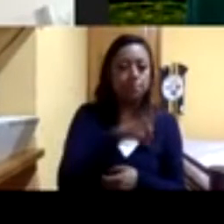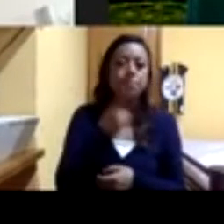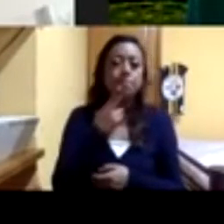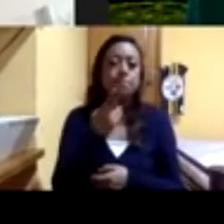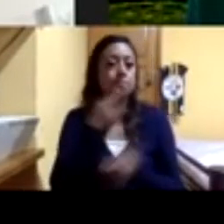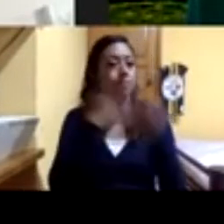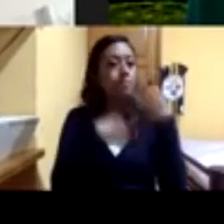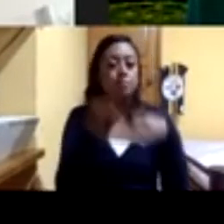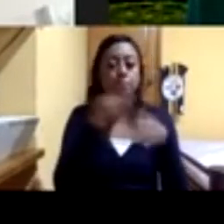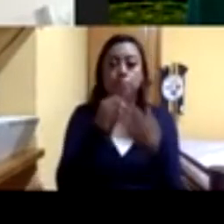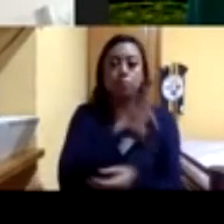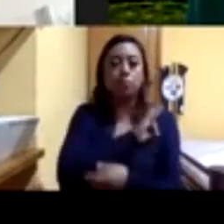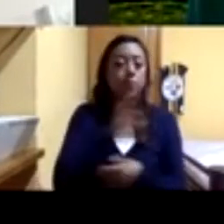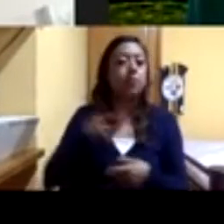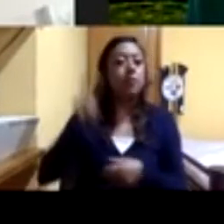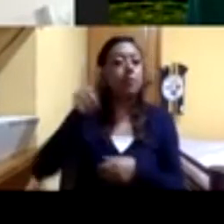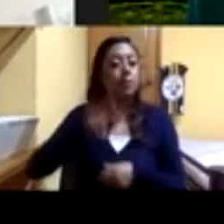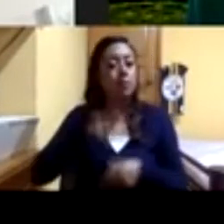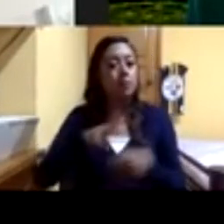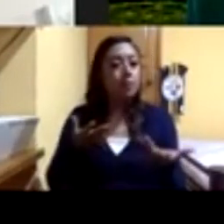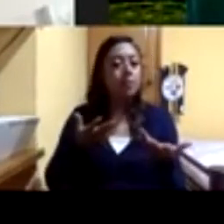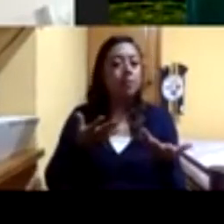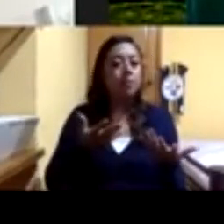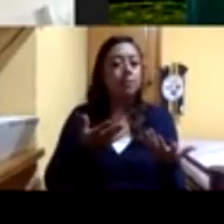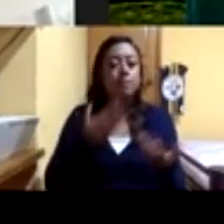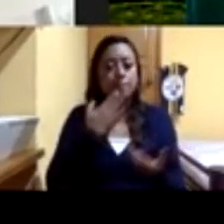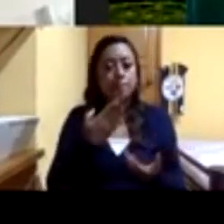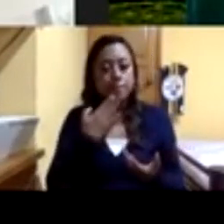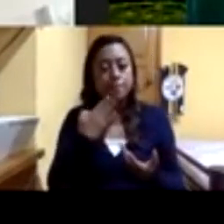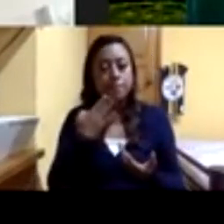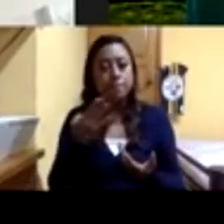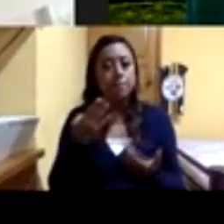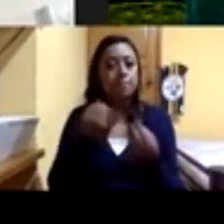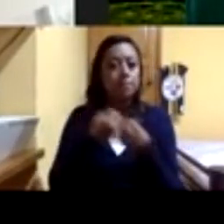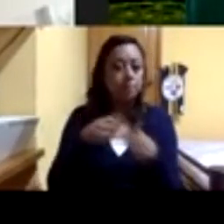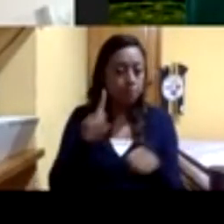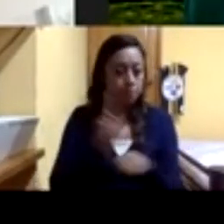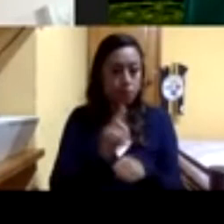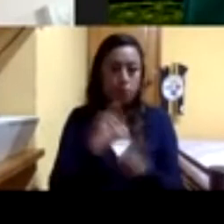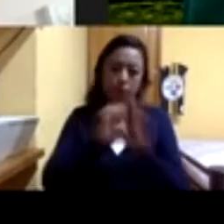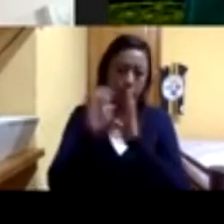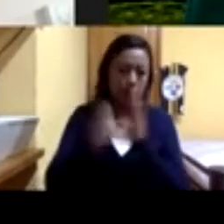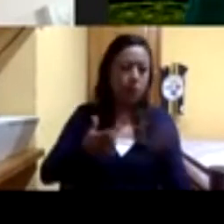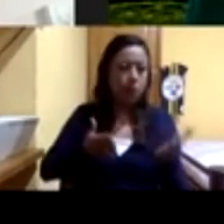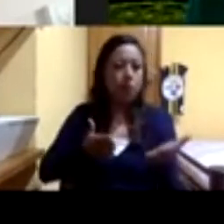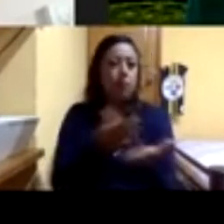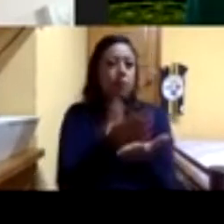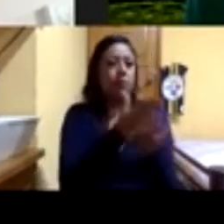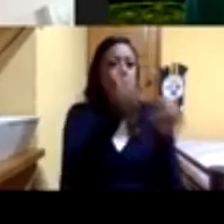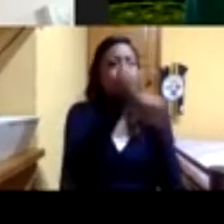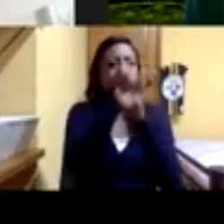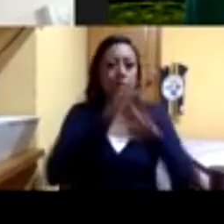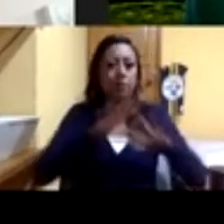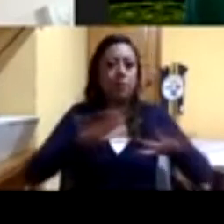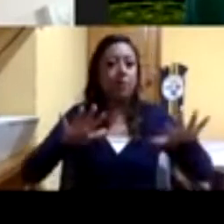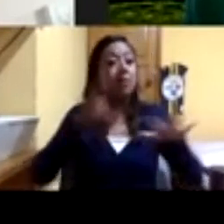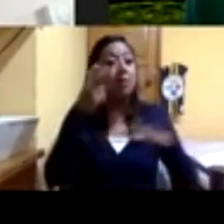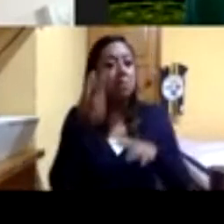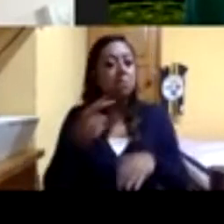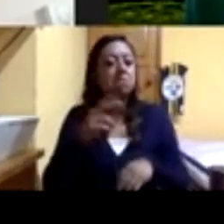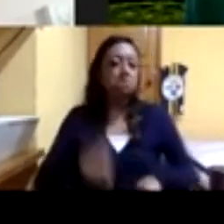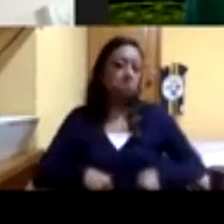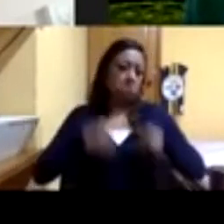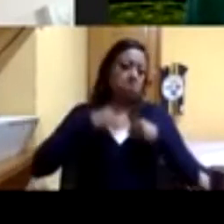adentrarnos siempre a la posibilidad de que a través del acceso a la información se generan mejores condiciones de vida,